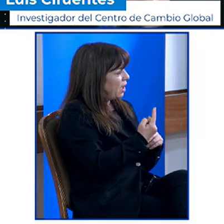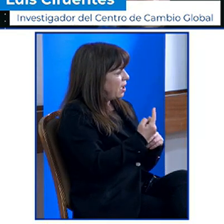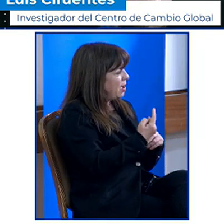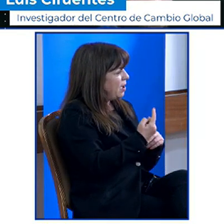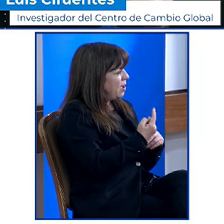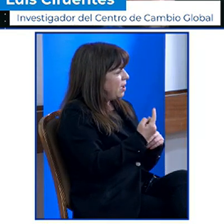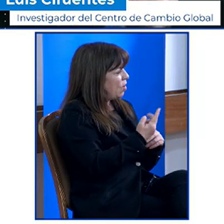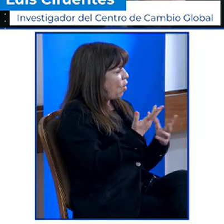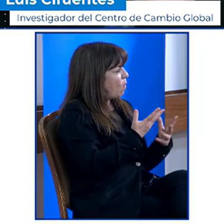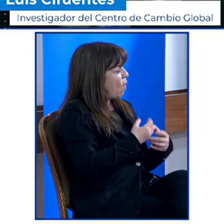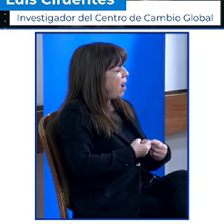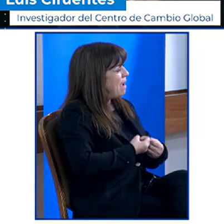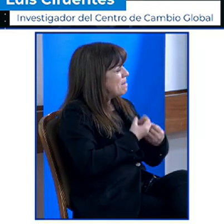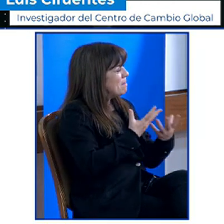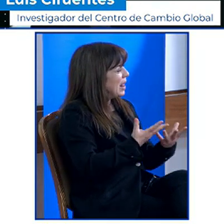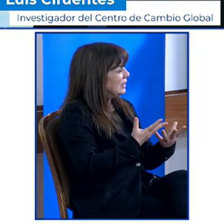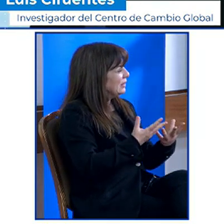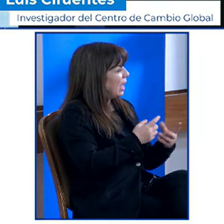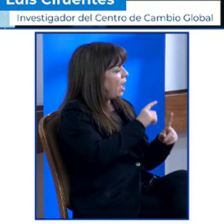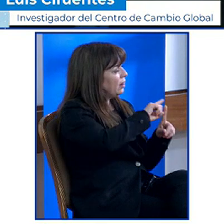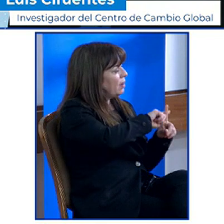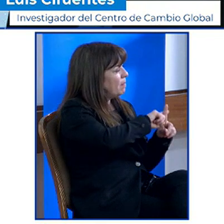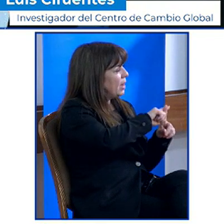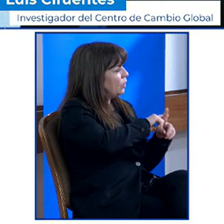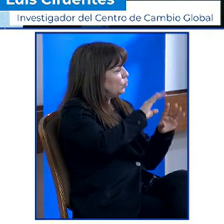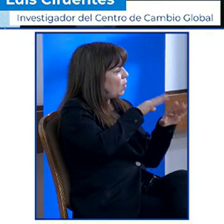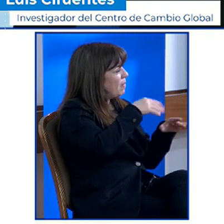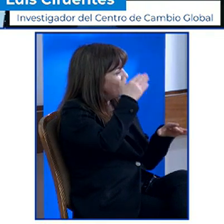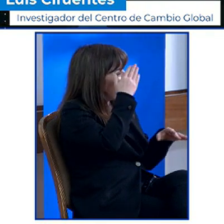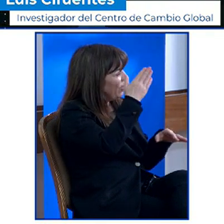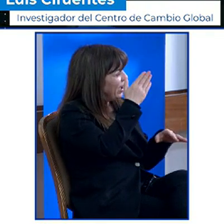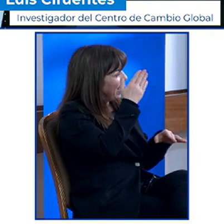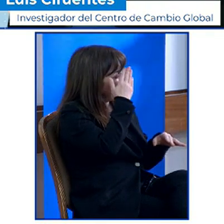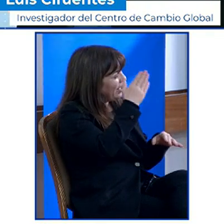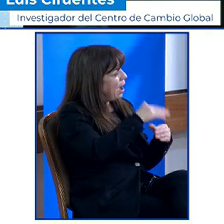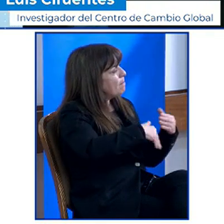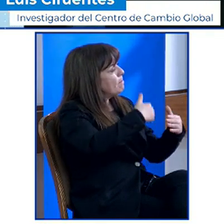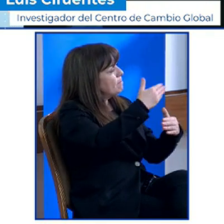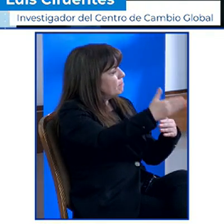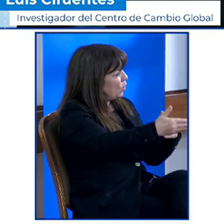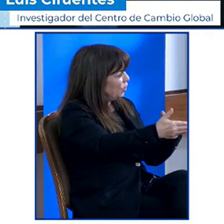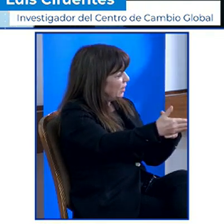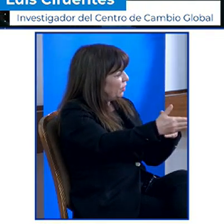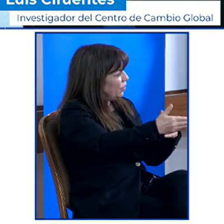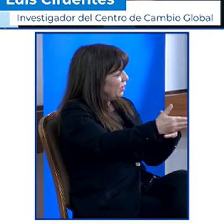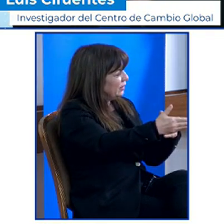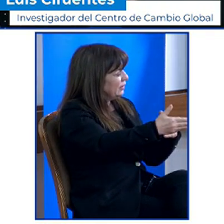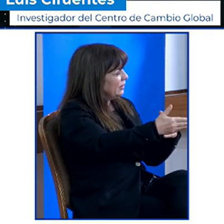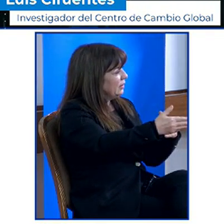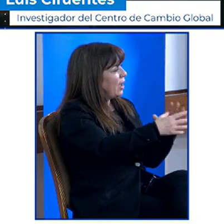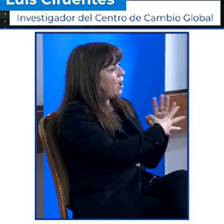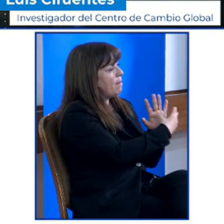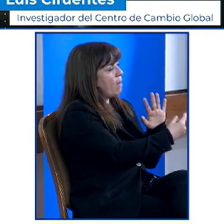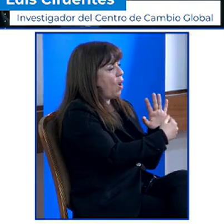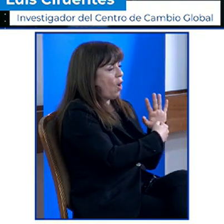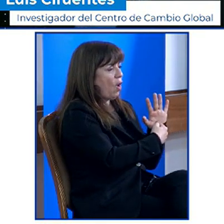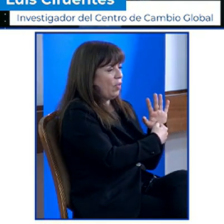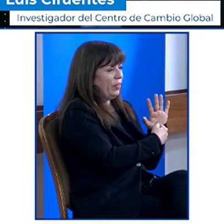de la temperatura del mismo día y de los días posteriores. Eso es este modelo